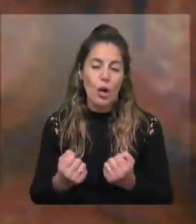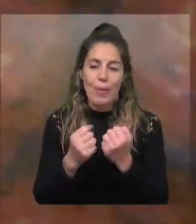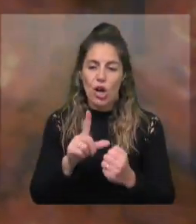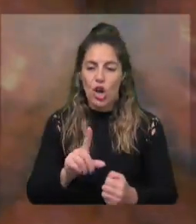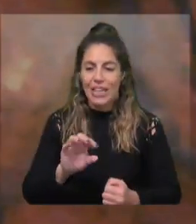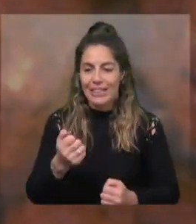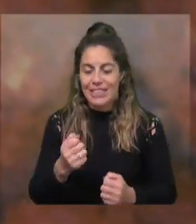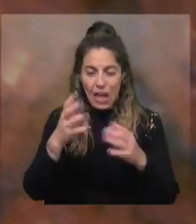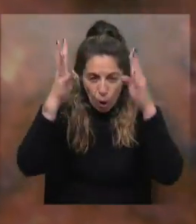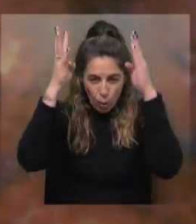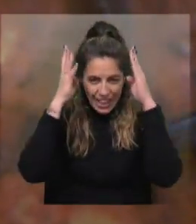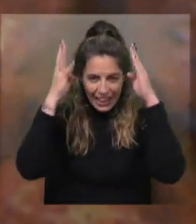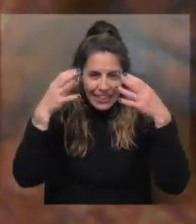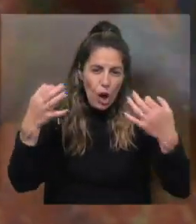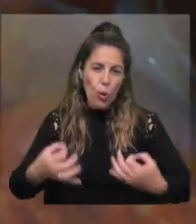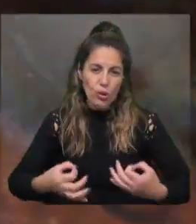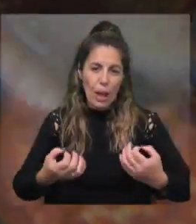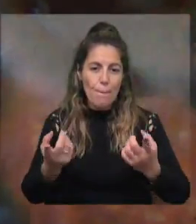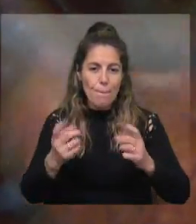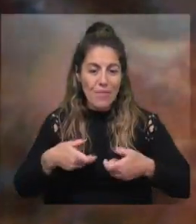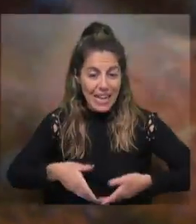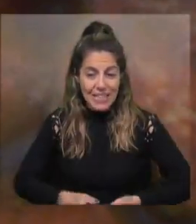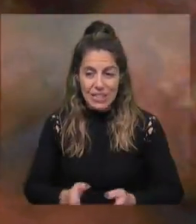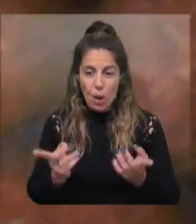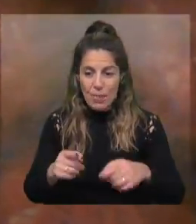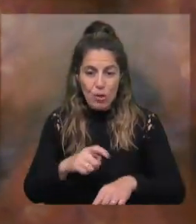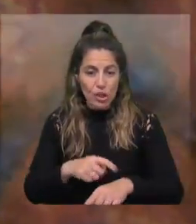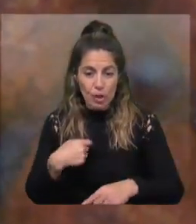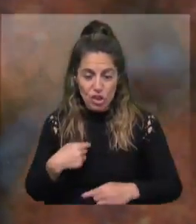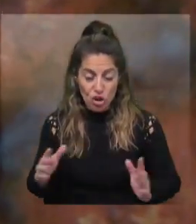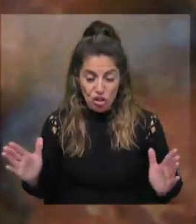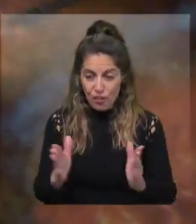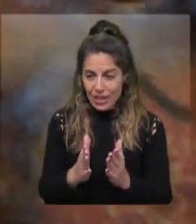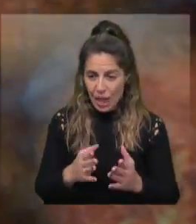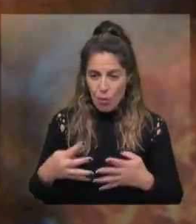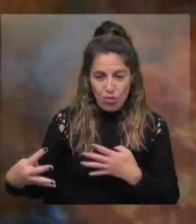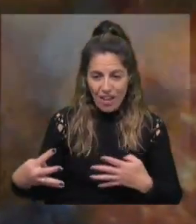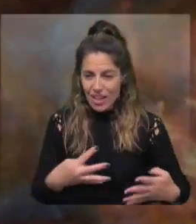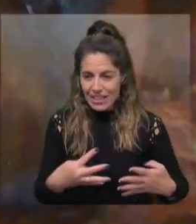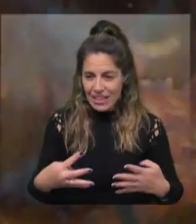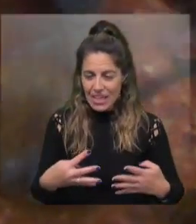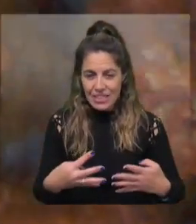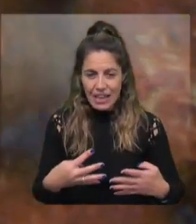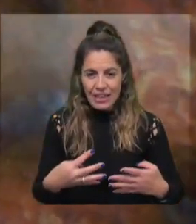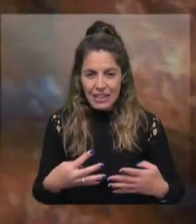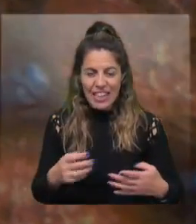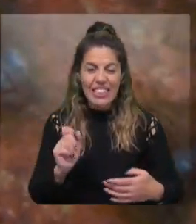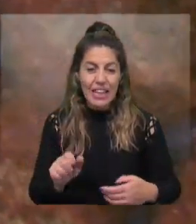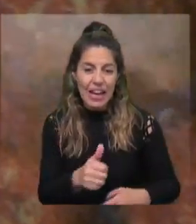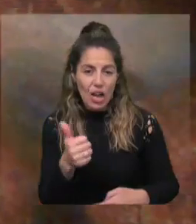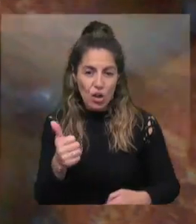una reina que había nacido justo al mismo tiempo que yo, y nos enfrentamos a una batalla a muerte en la que, adivinen, ¿quién